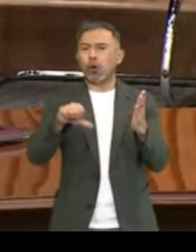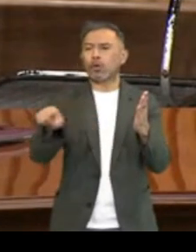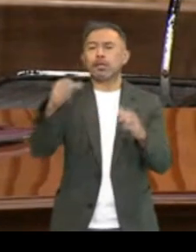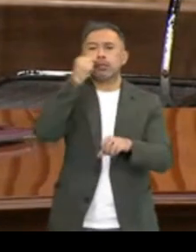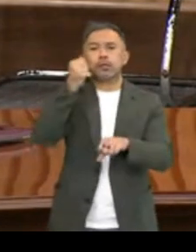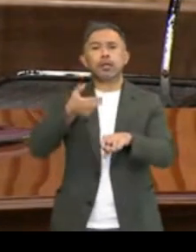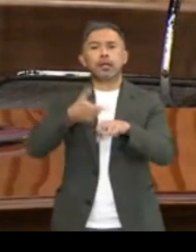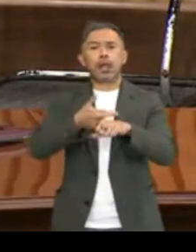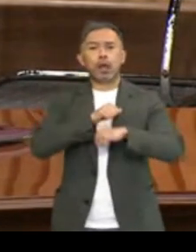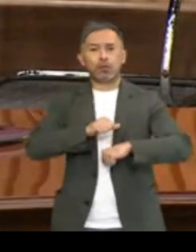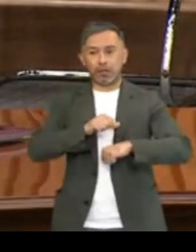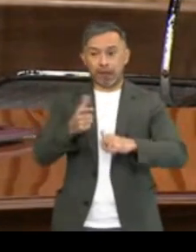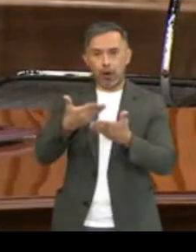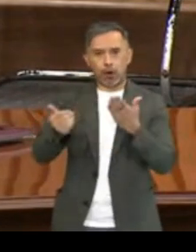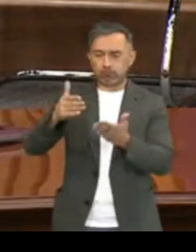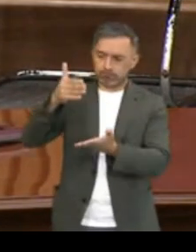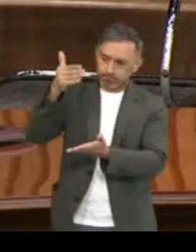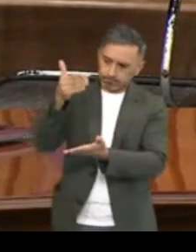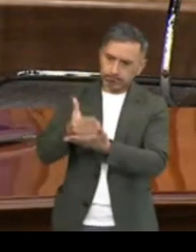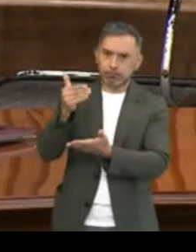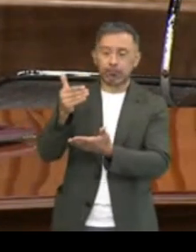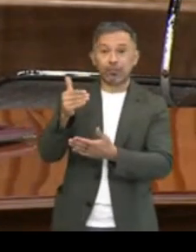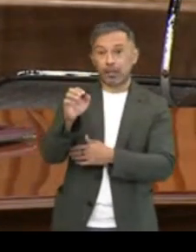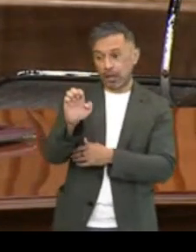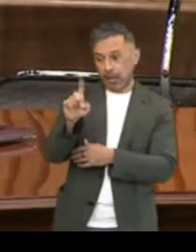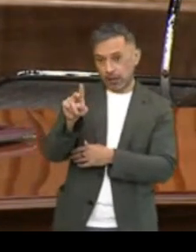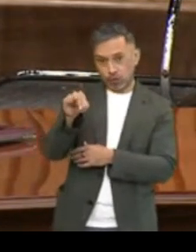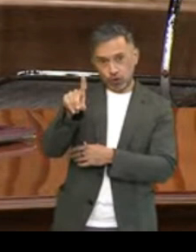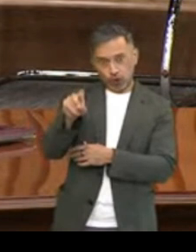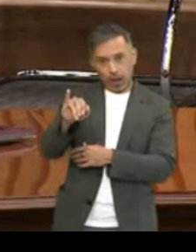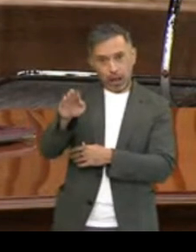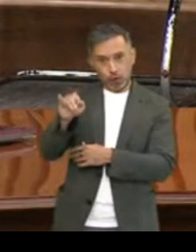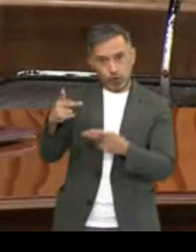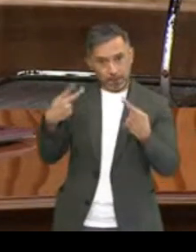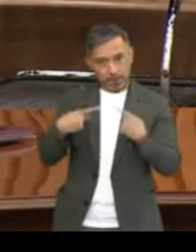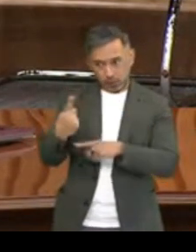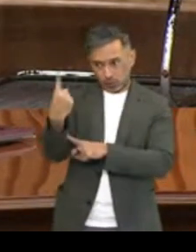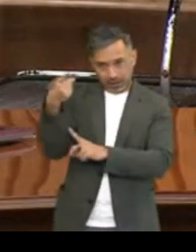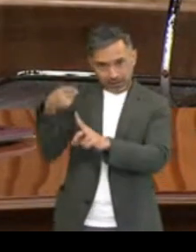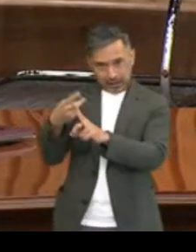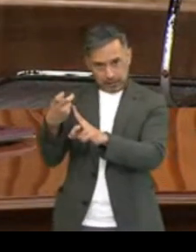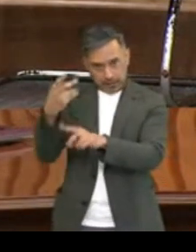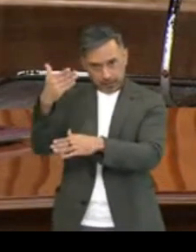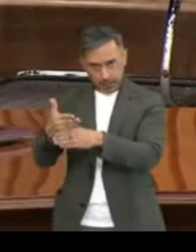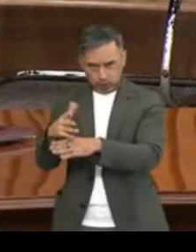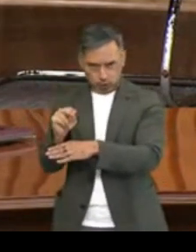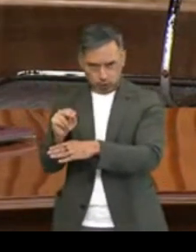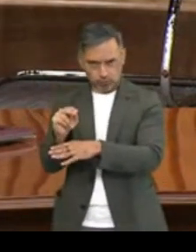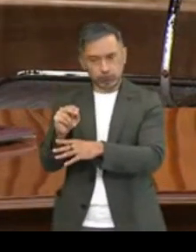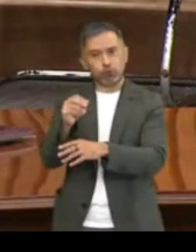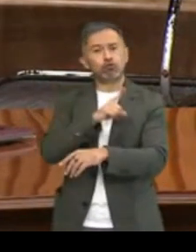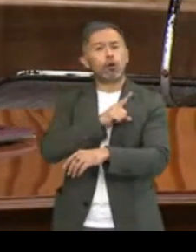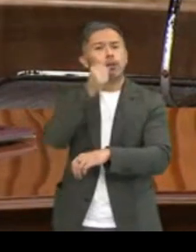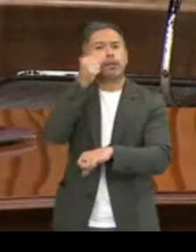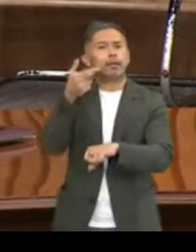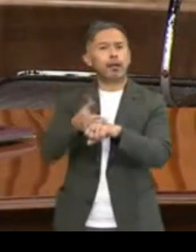Secretaría Ejecutiva actual, no de Edmundo Jacobo en particular. Por la simple razón de que se